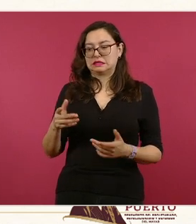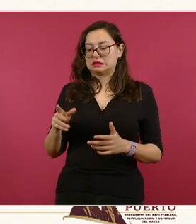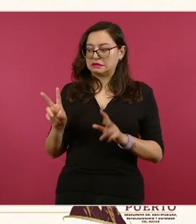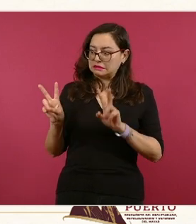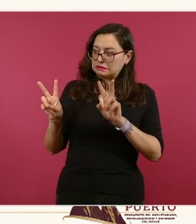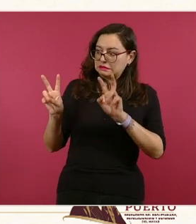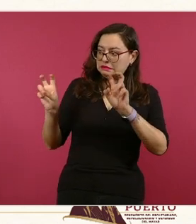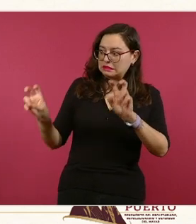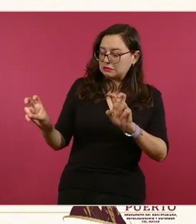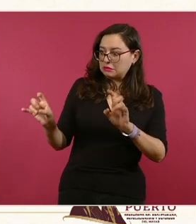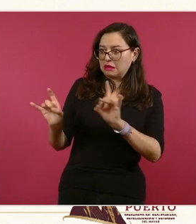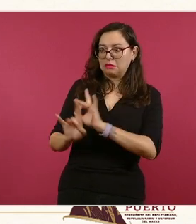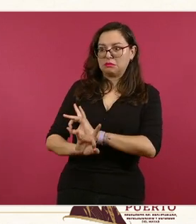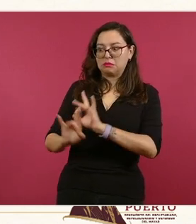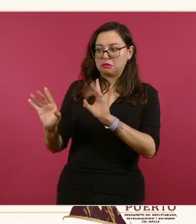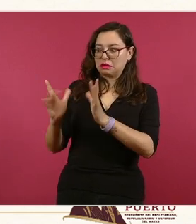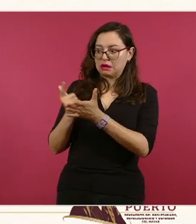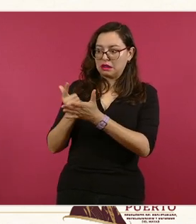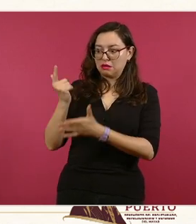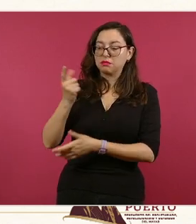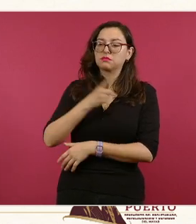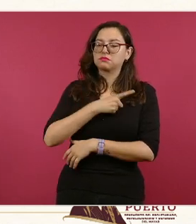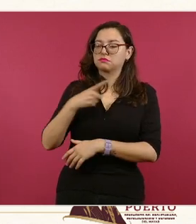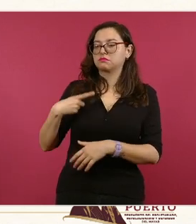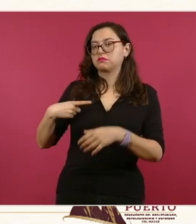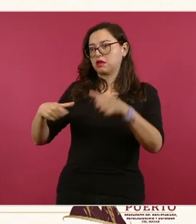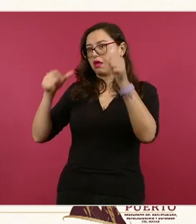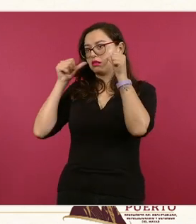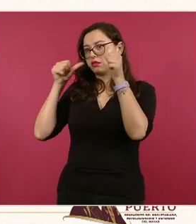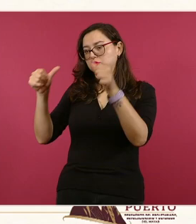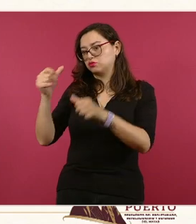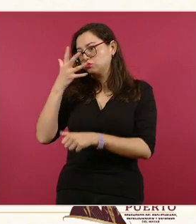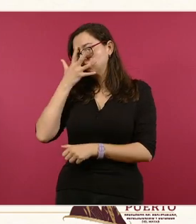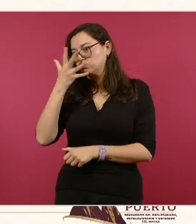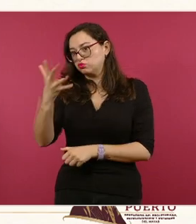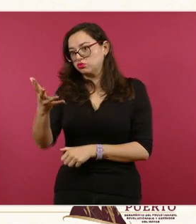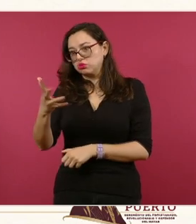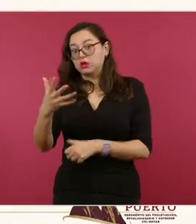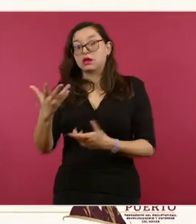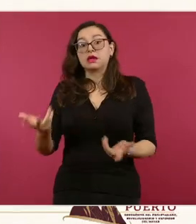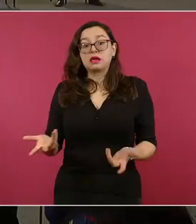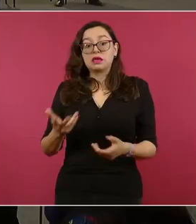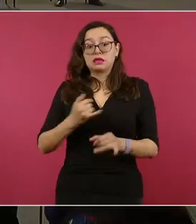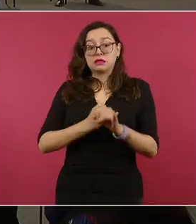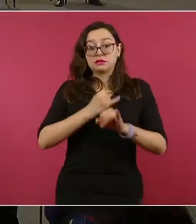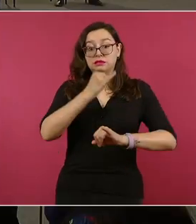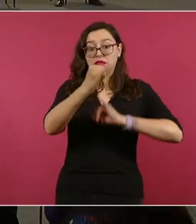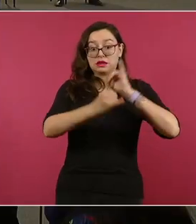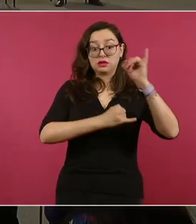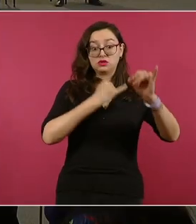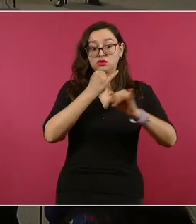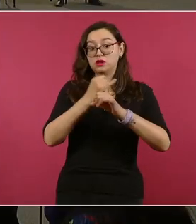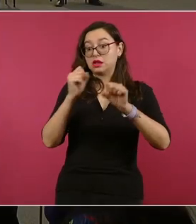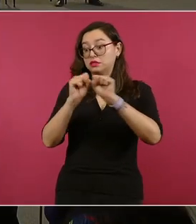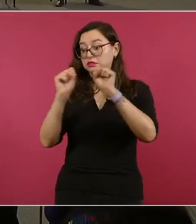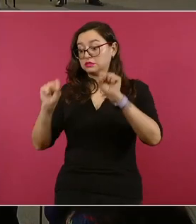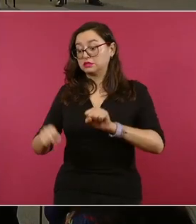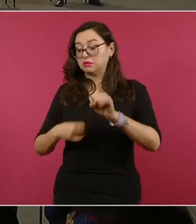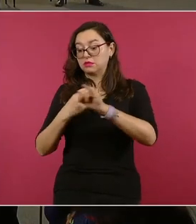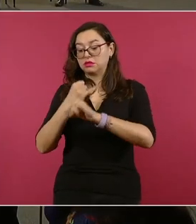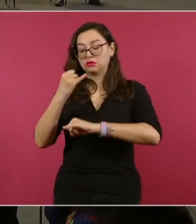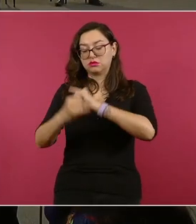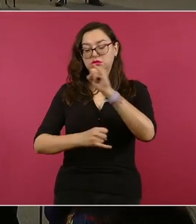de los hechos como esto, y debemos exigir que la justicia internacional y el sistema internacional condene y